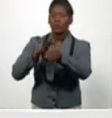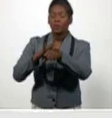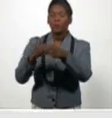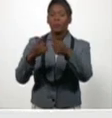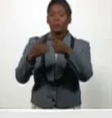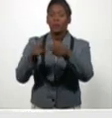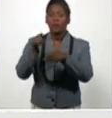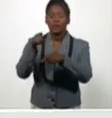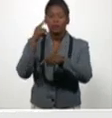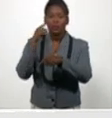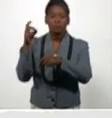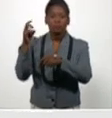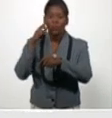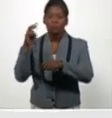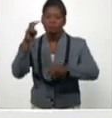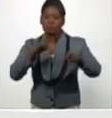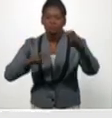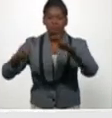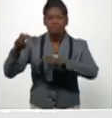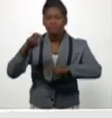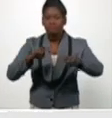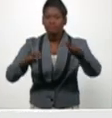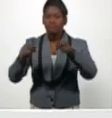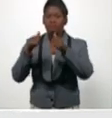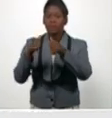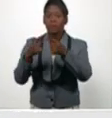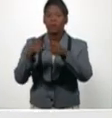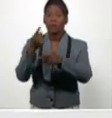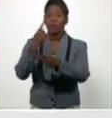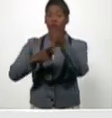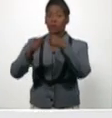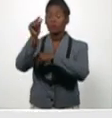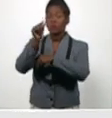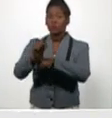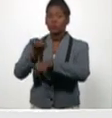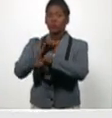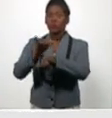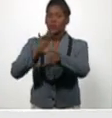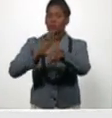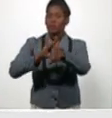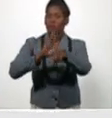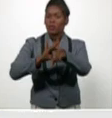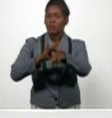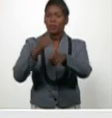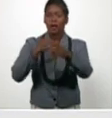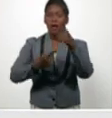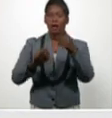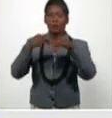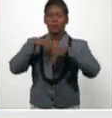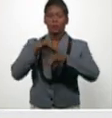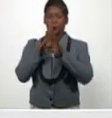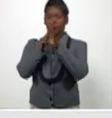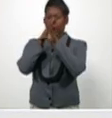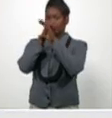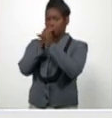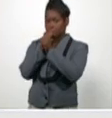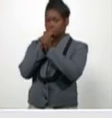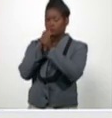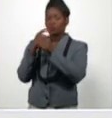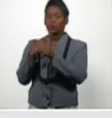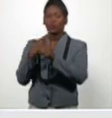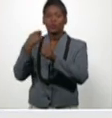no informa sus síntomas, no va al médico, pero nosotros detectarlo. Subdeclara información también. Subdeclara información,